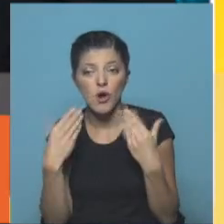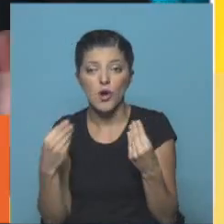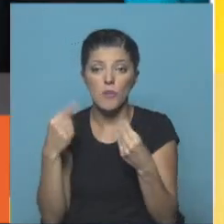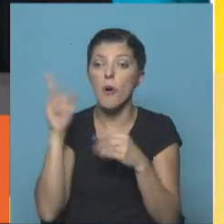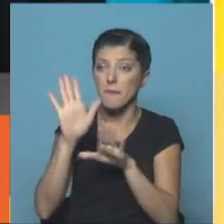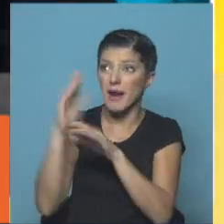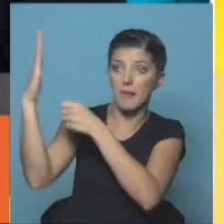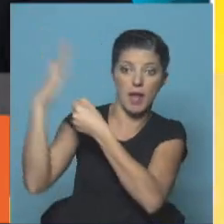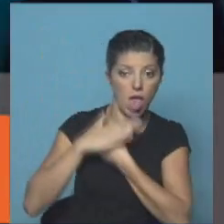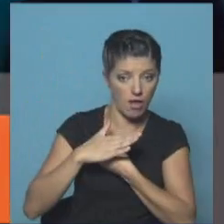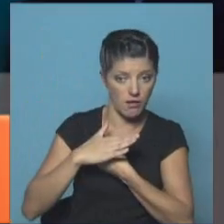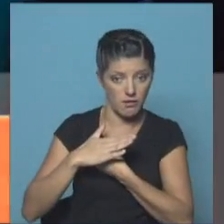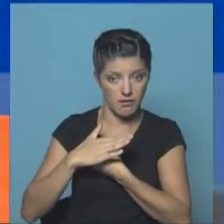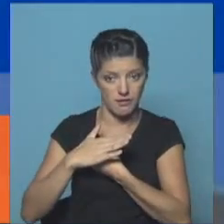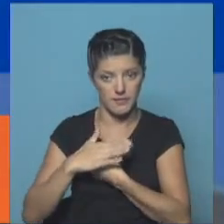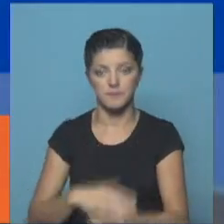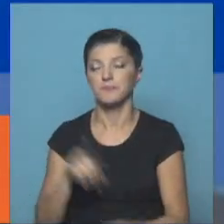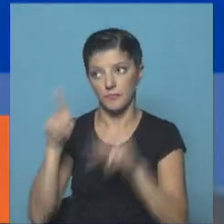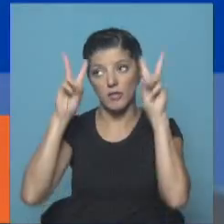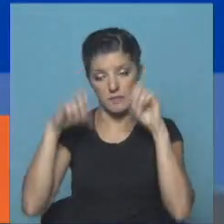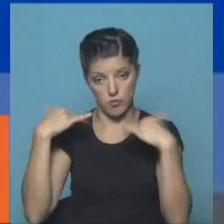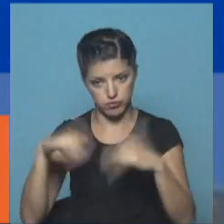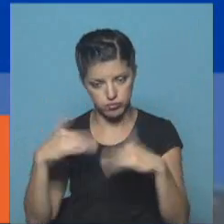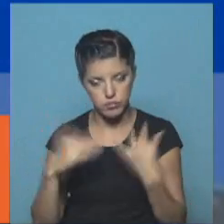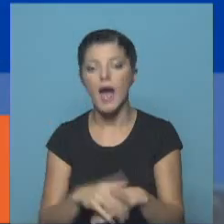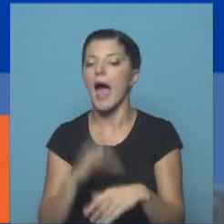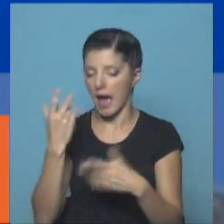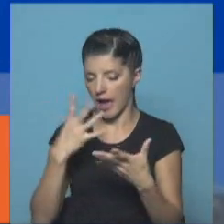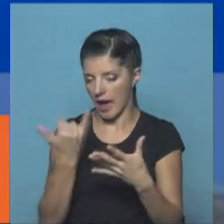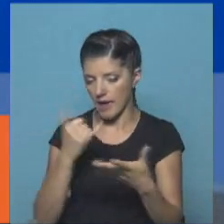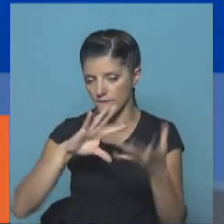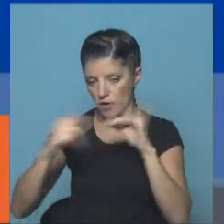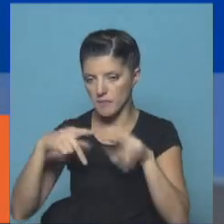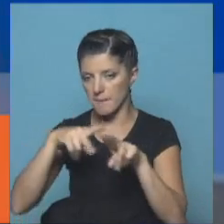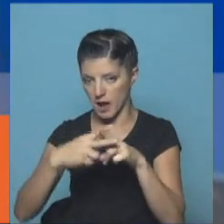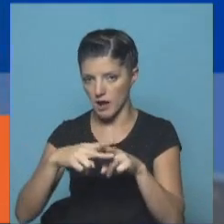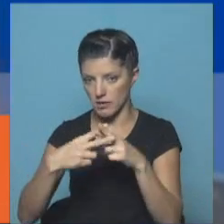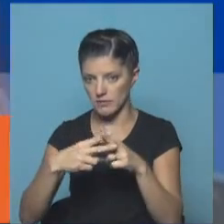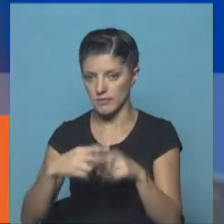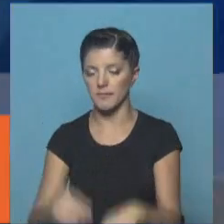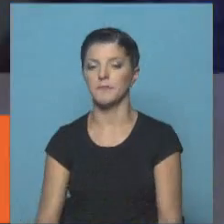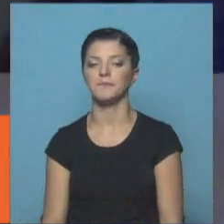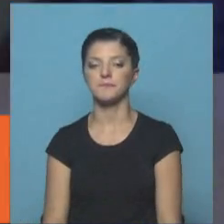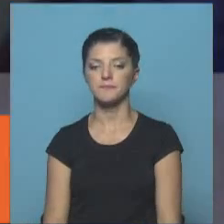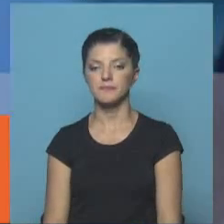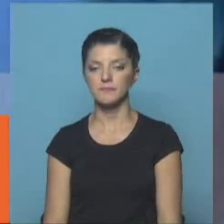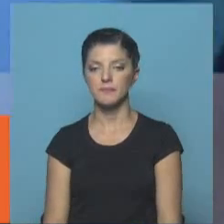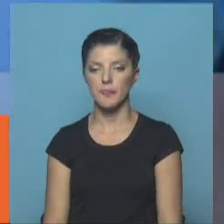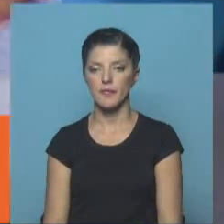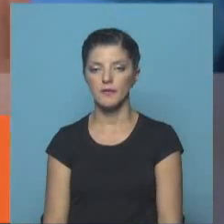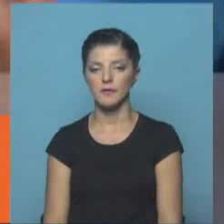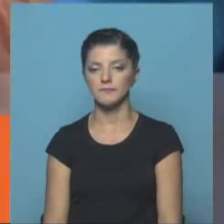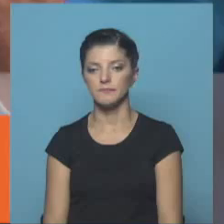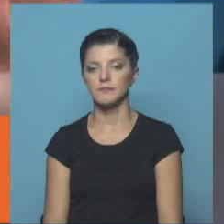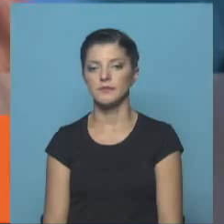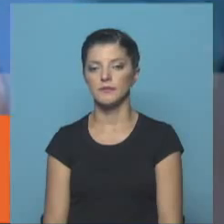no te pasen, iba a decir yo? Ese es un tema muy discutido, pero hay mecanismos. Hay mecanismos. Una de las cuestiones que estos acuerdos han evitado desde